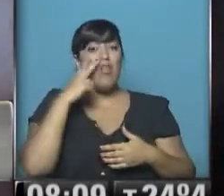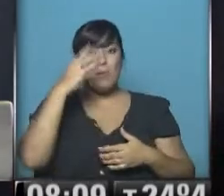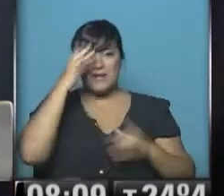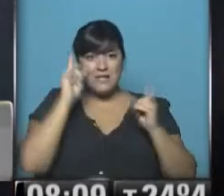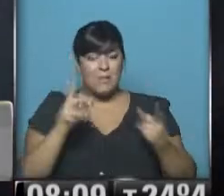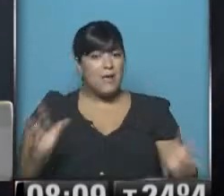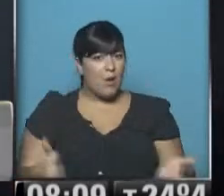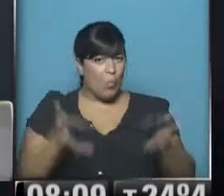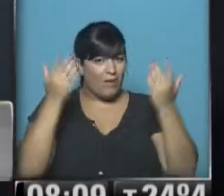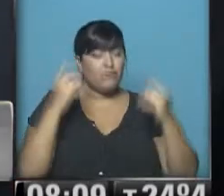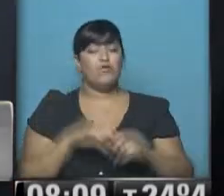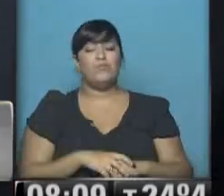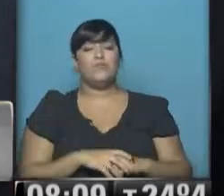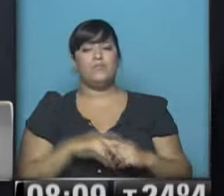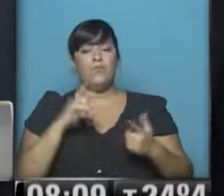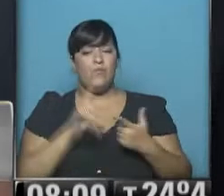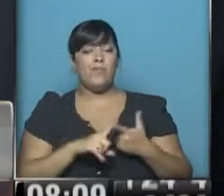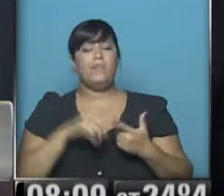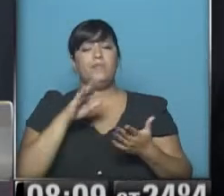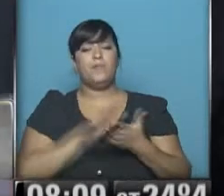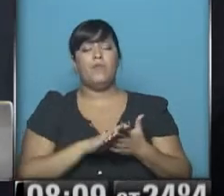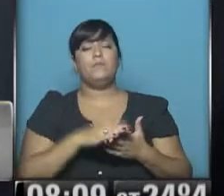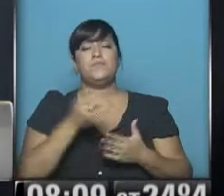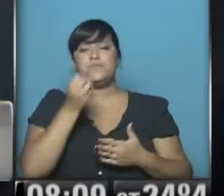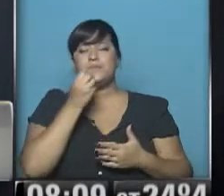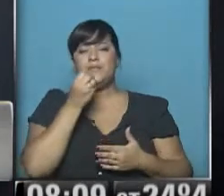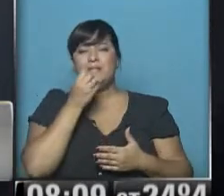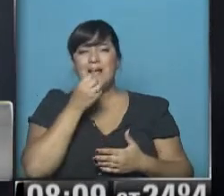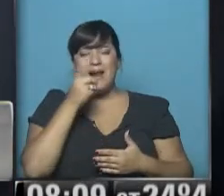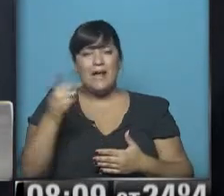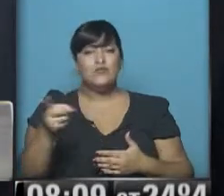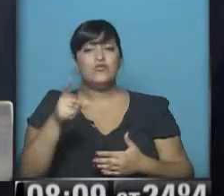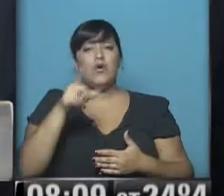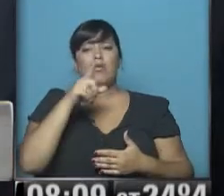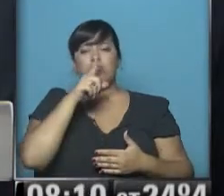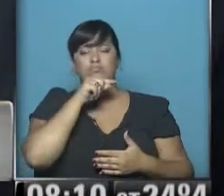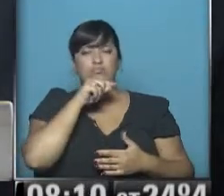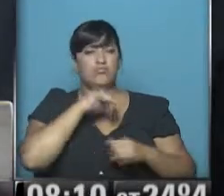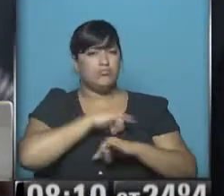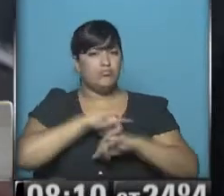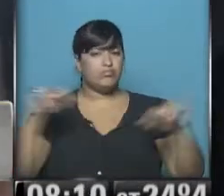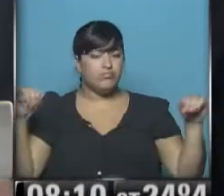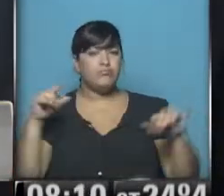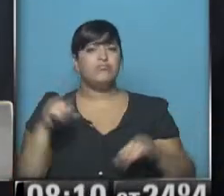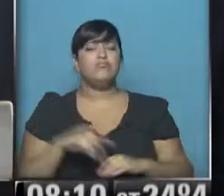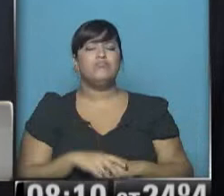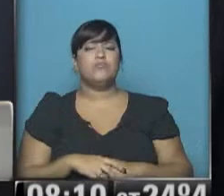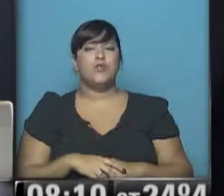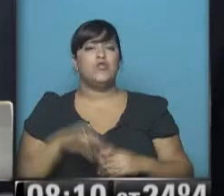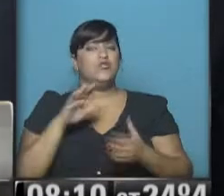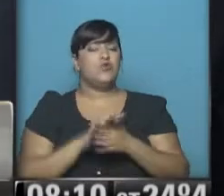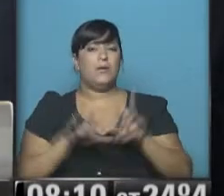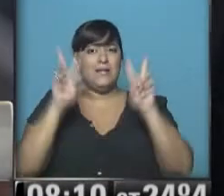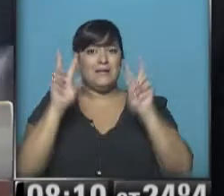la otra es sobre declaración sobre un titular de mía farrow y navrátilová sobre el caso nisman